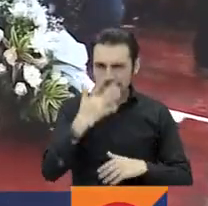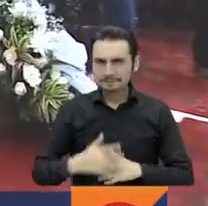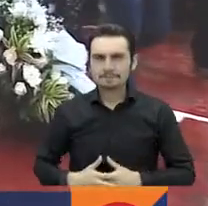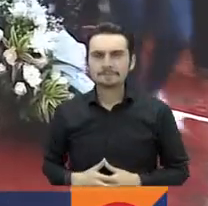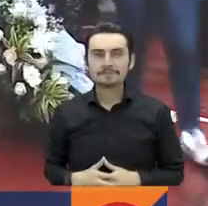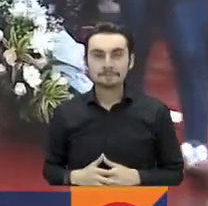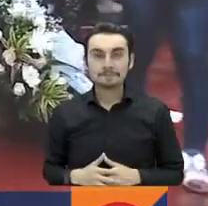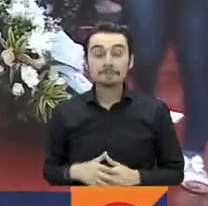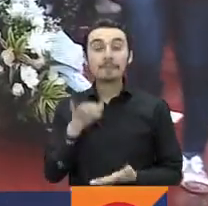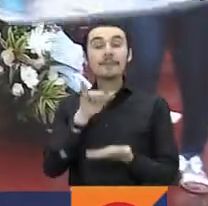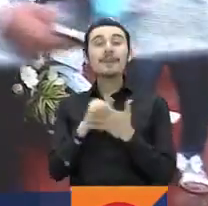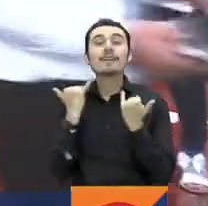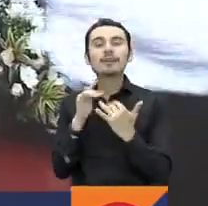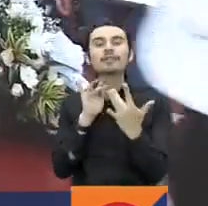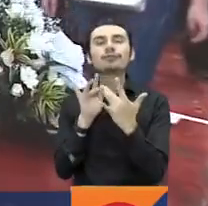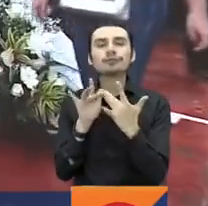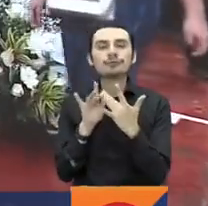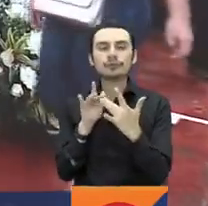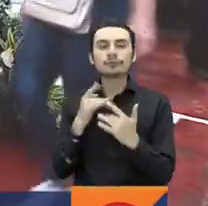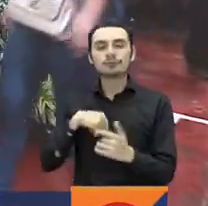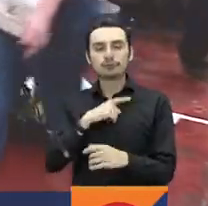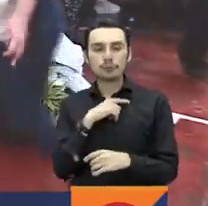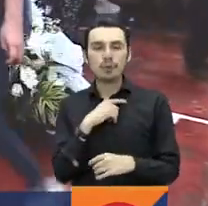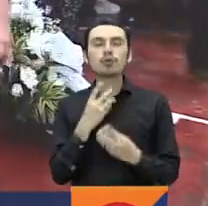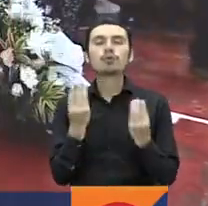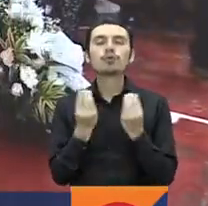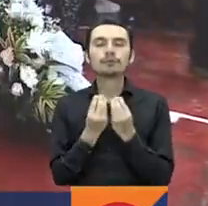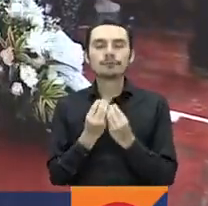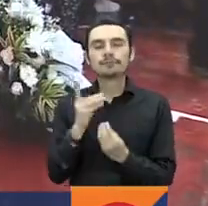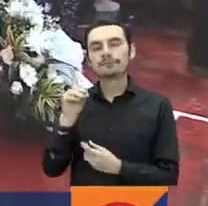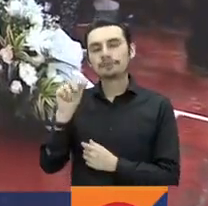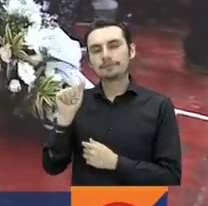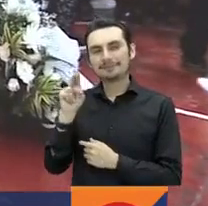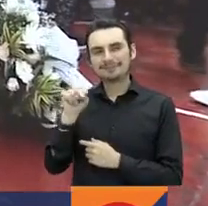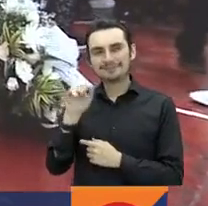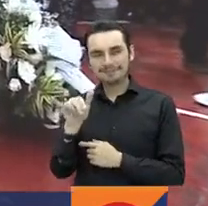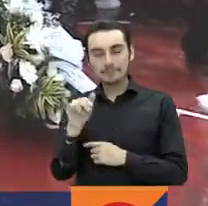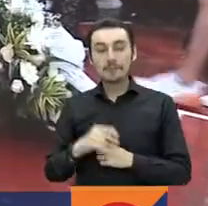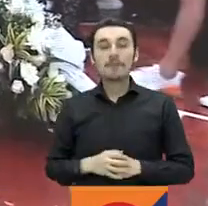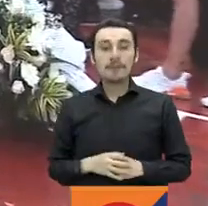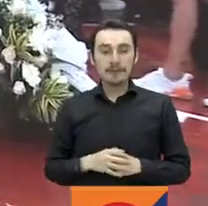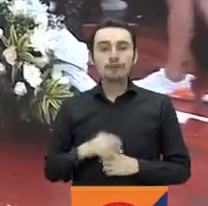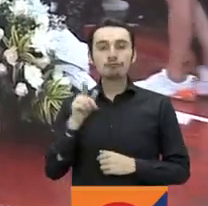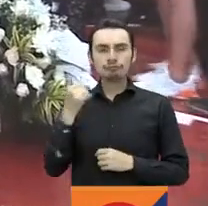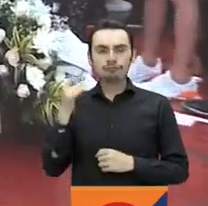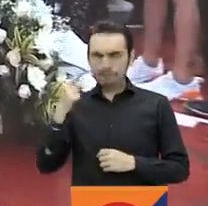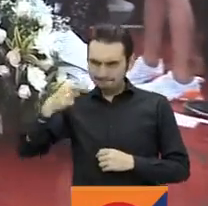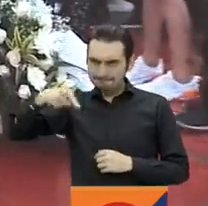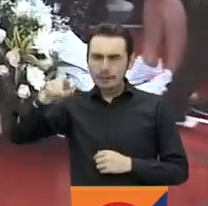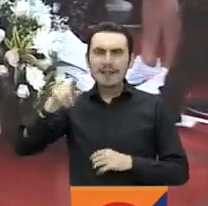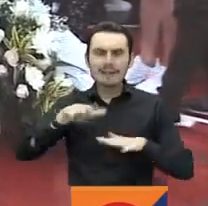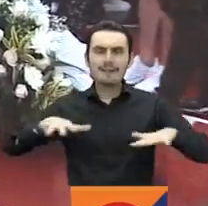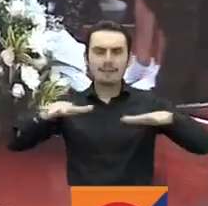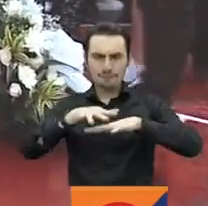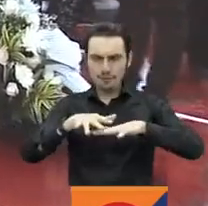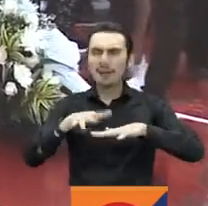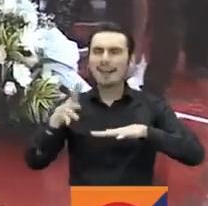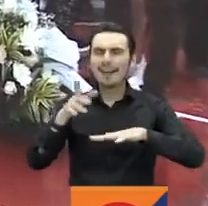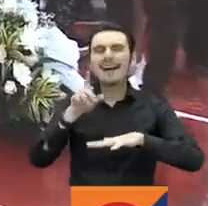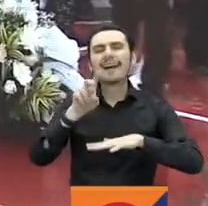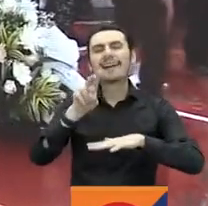Precisamente a esta hora hacemos contacto con nuestro compañero Dani Correa. Dani, usted está en el lugar de los hechos en Andes. Adelante.